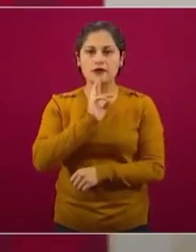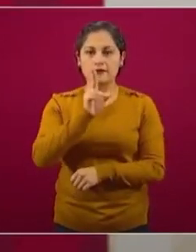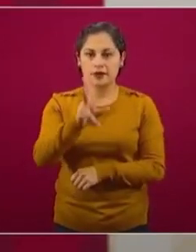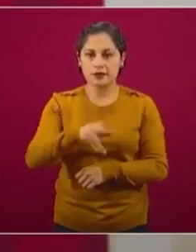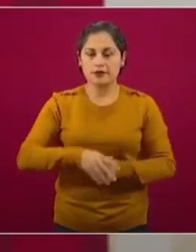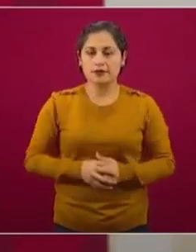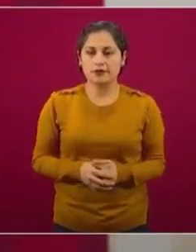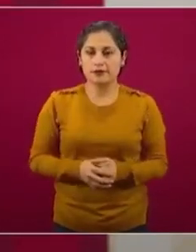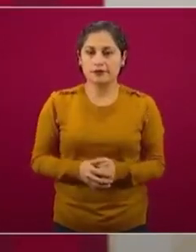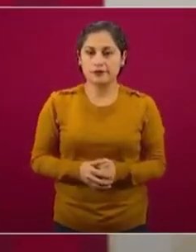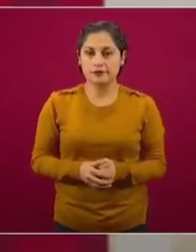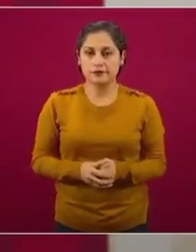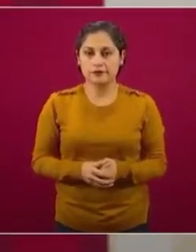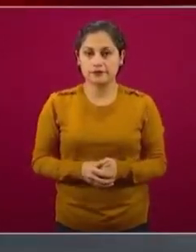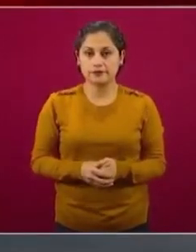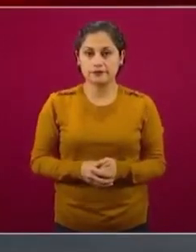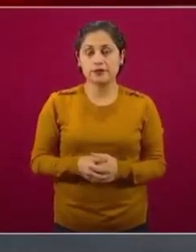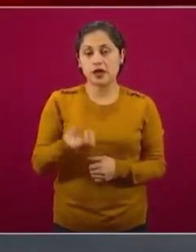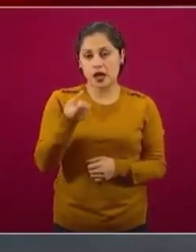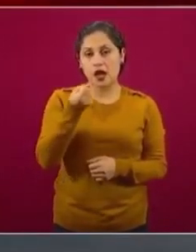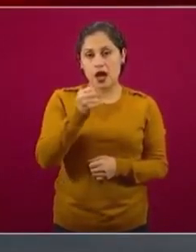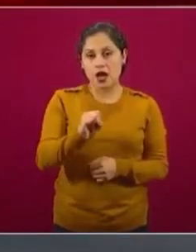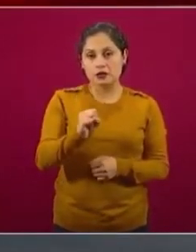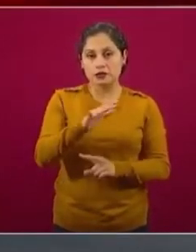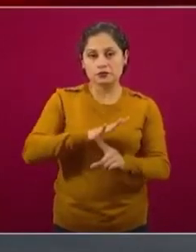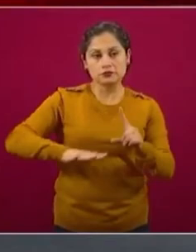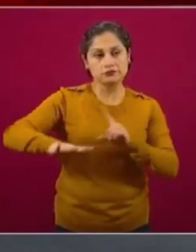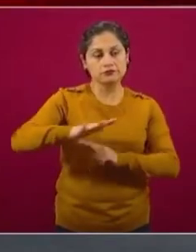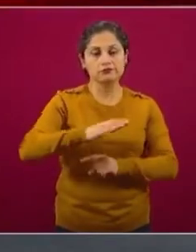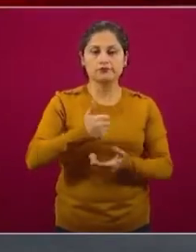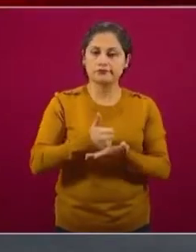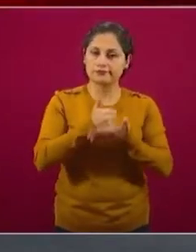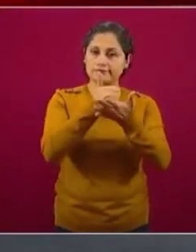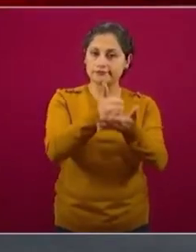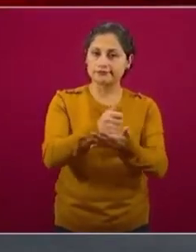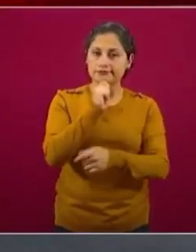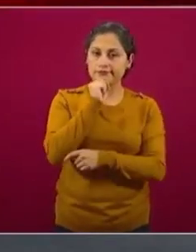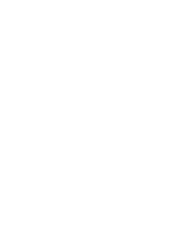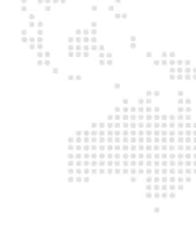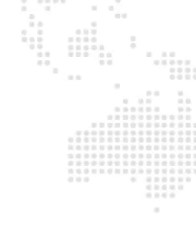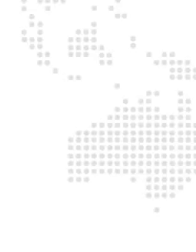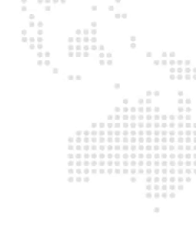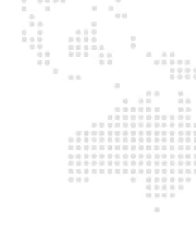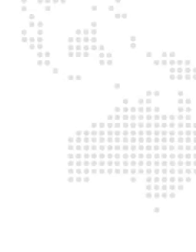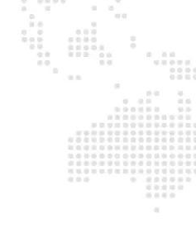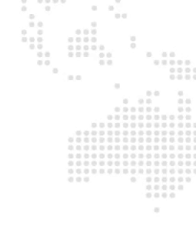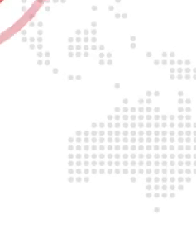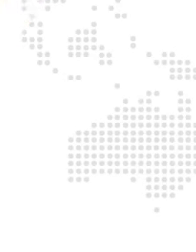contribuir al bienestar de su localidad y, por tanto, del país.